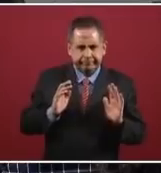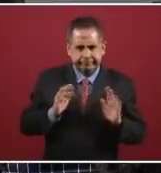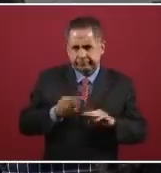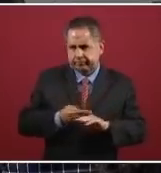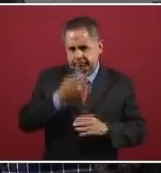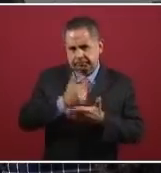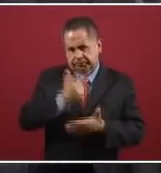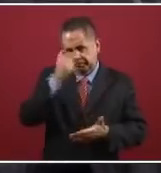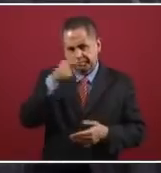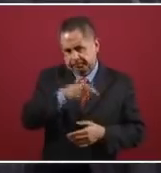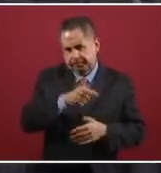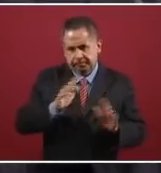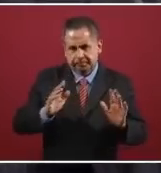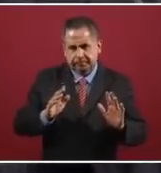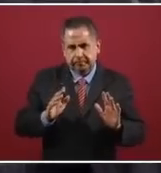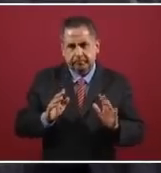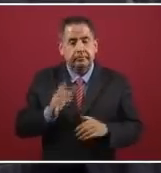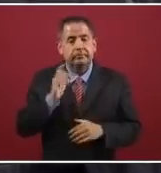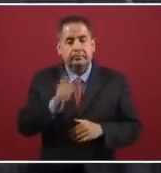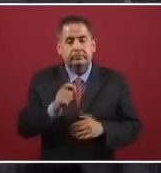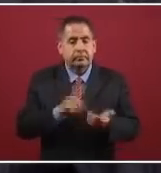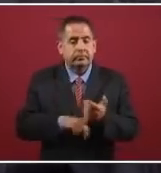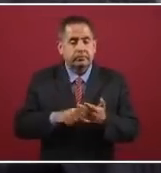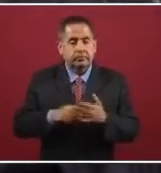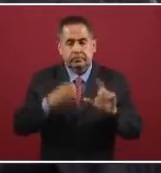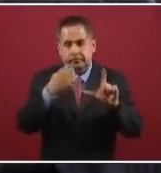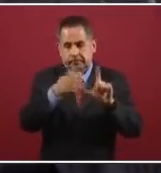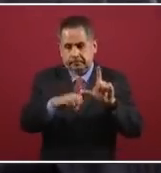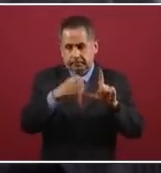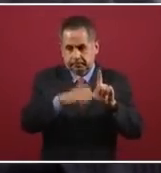muy grave, lo de El Paso,